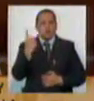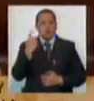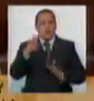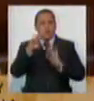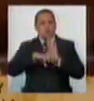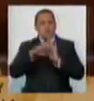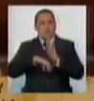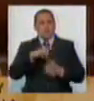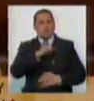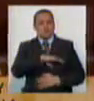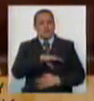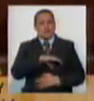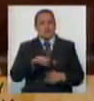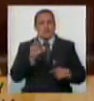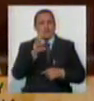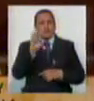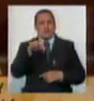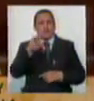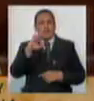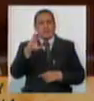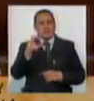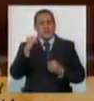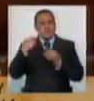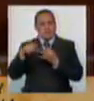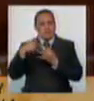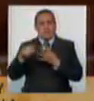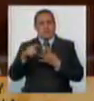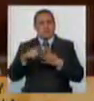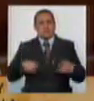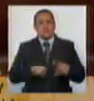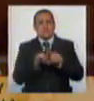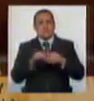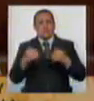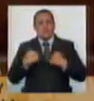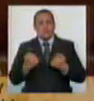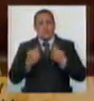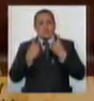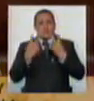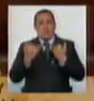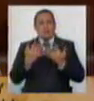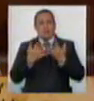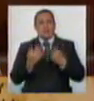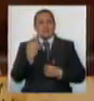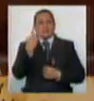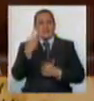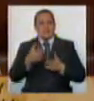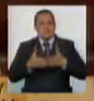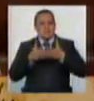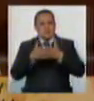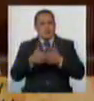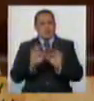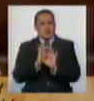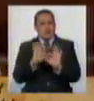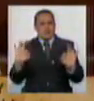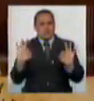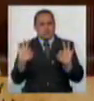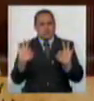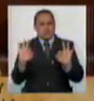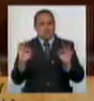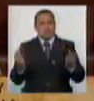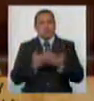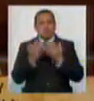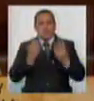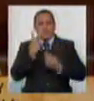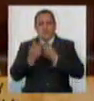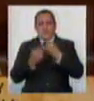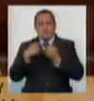programas sociales, RENIEC, entre otros. Tenemos ya tres embarcaciones completamente equipadas que